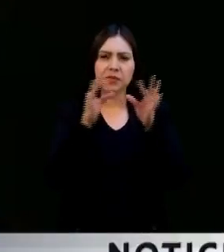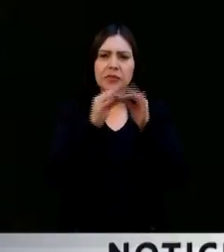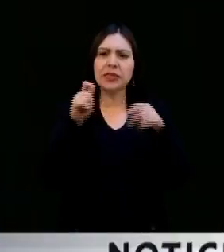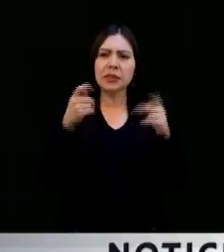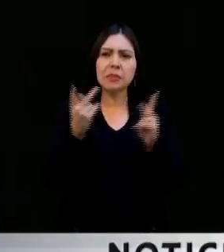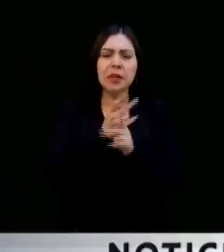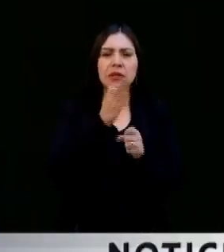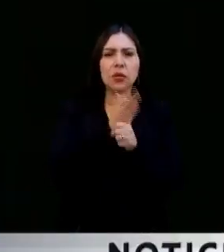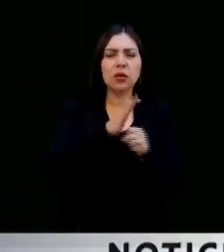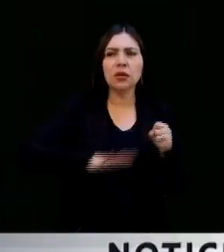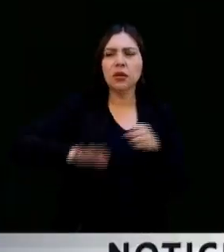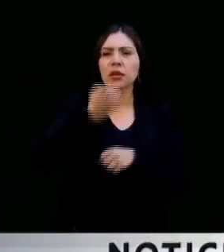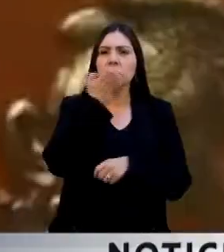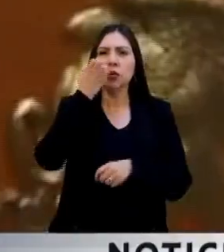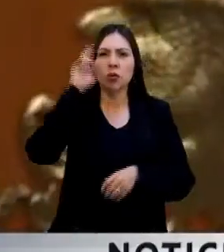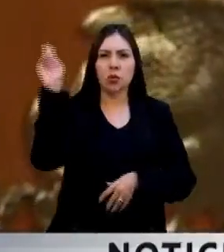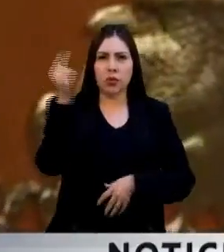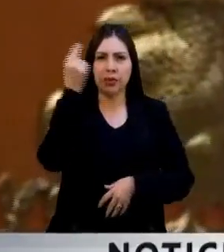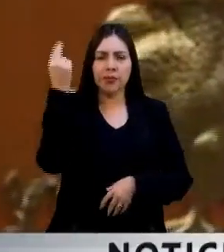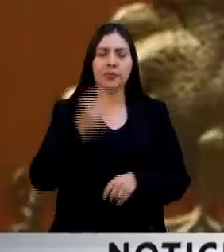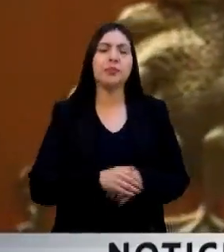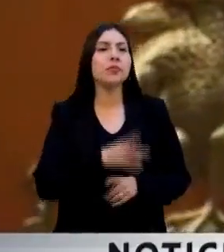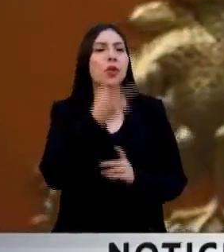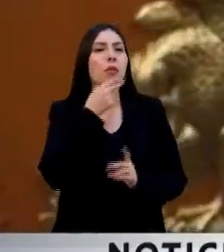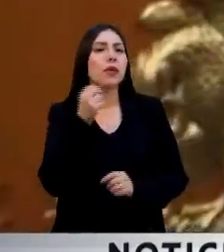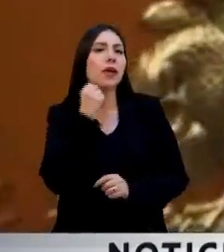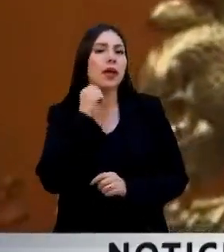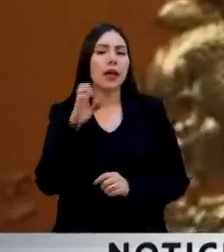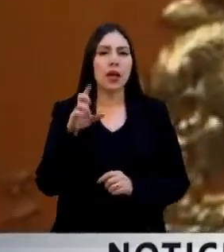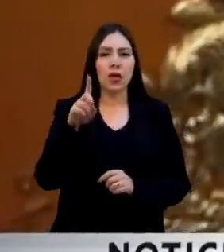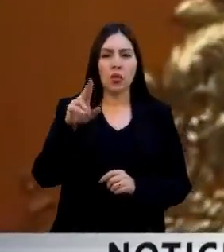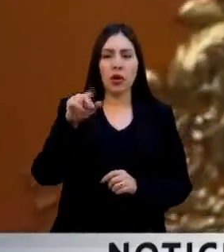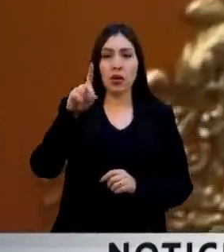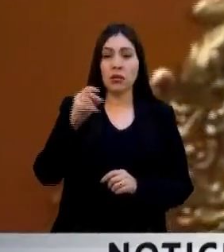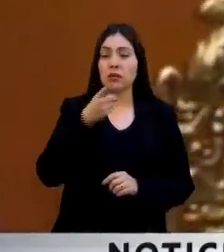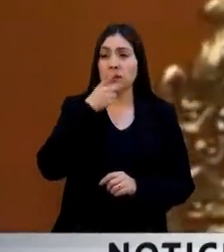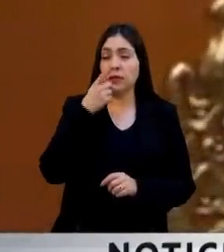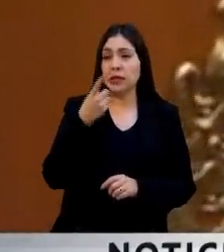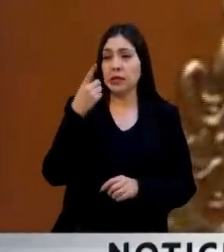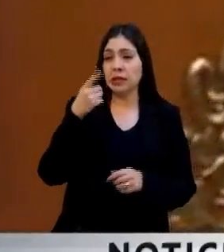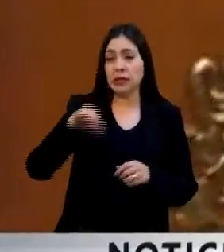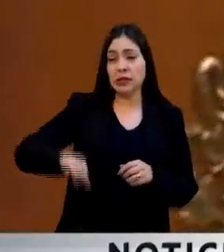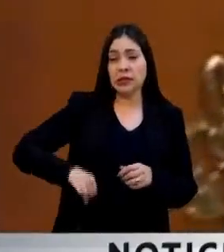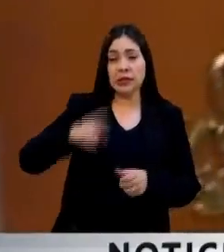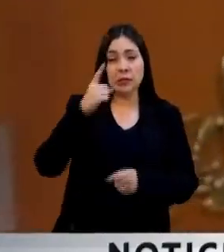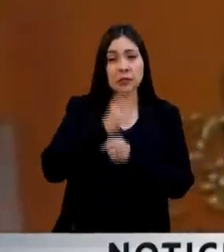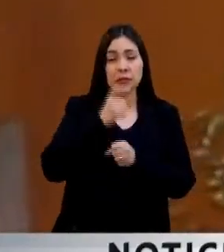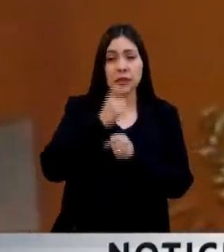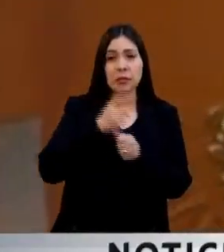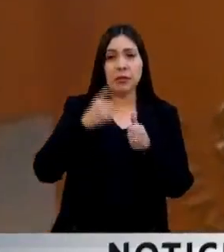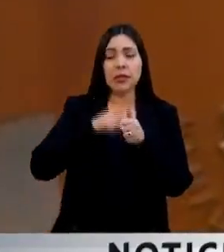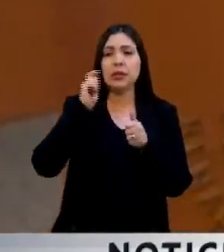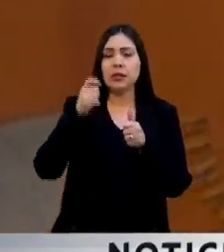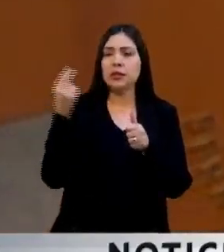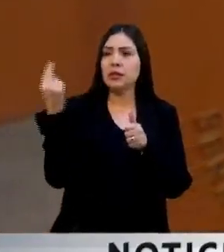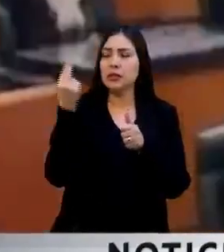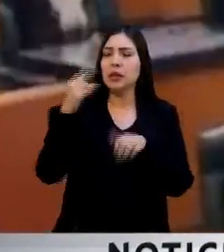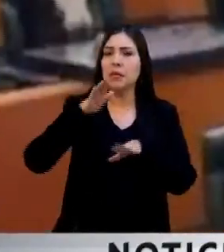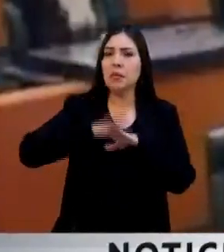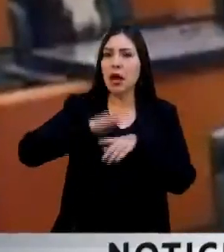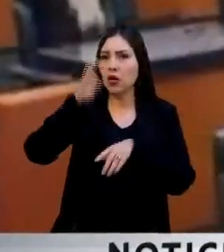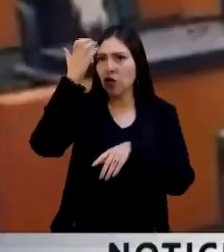en nuestro país. El senador Eduardo Ramírez subrayó que el principal interés debe enfocarse en sumar conocimientos y el uso de las